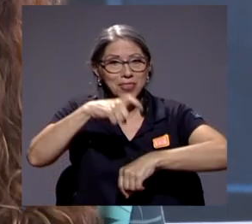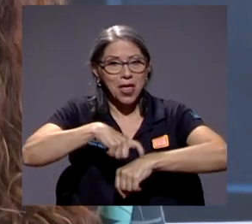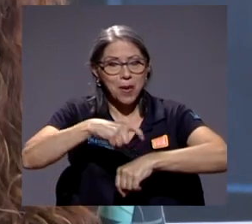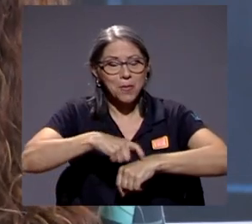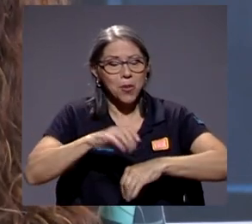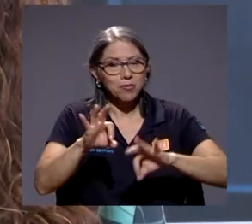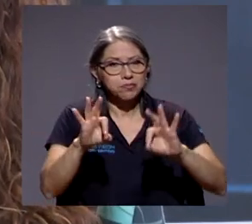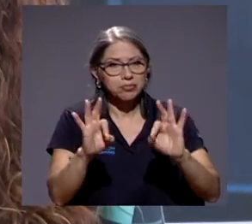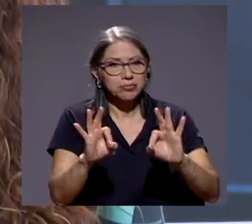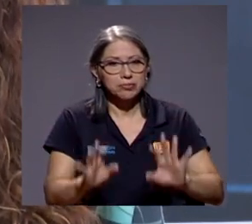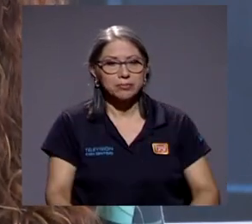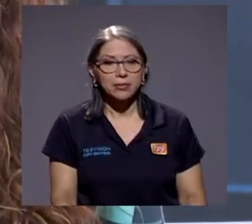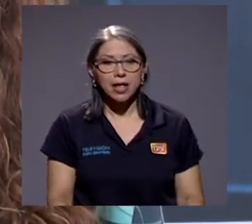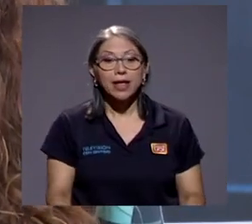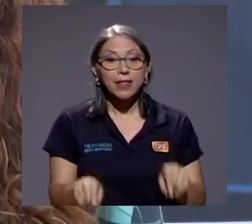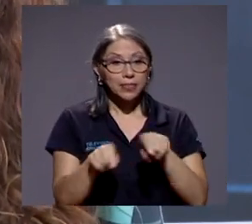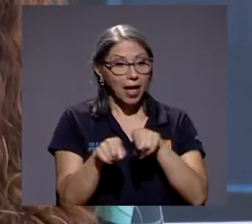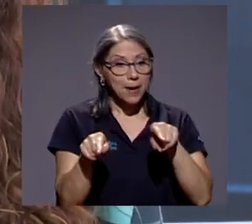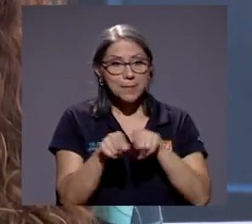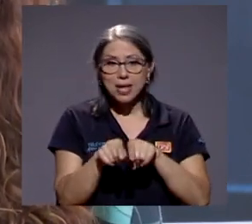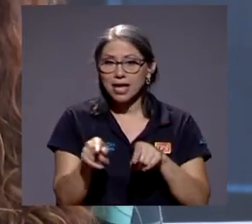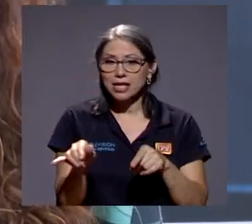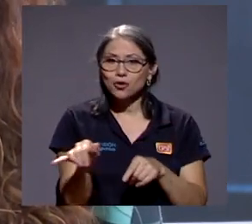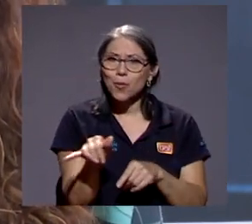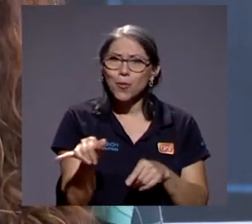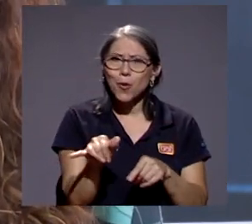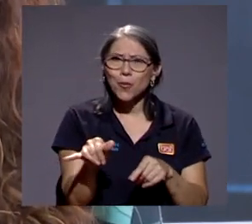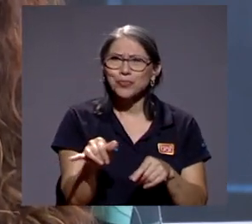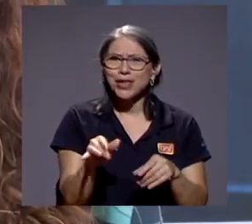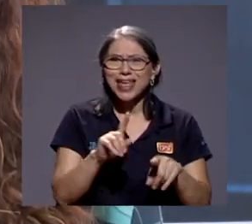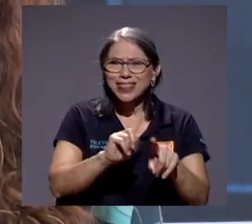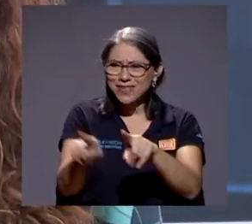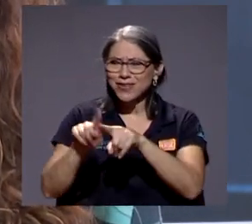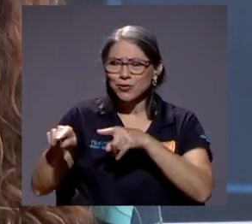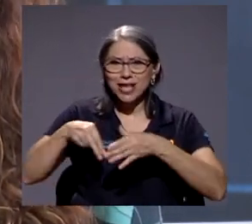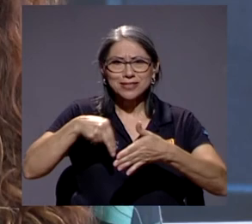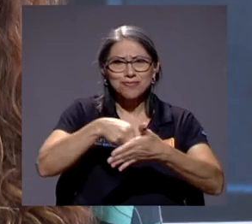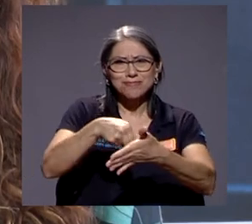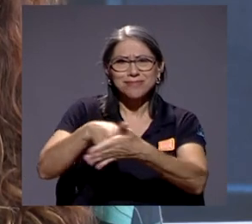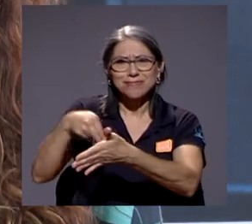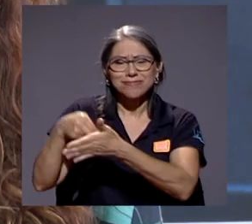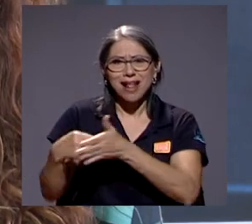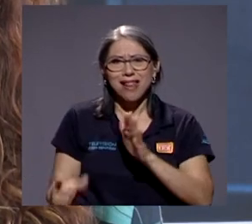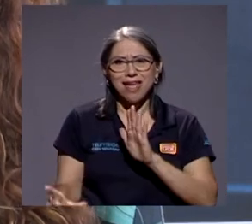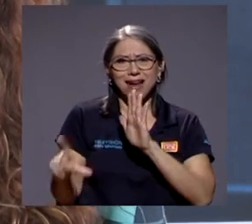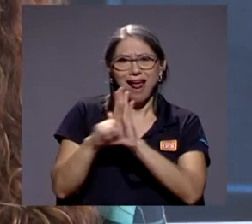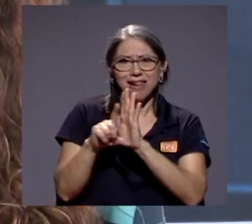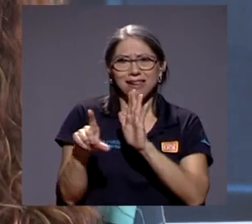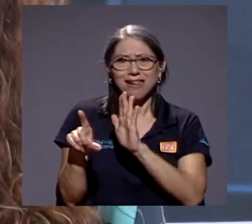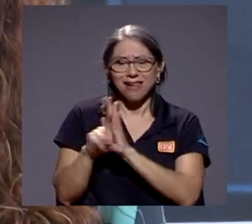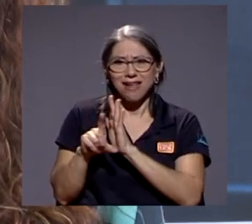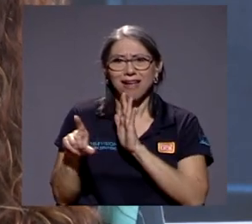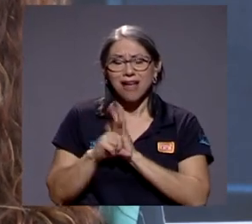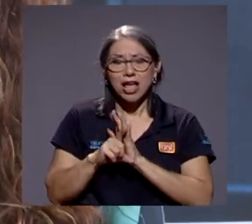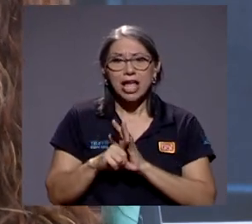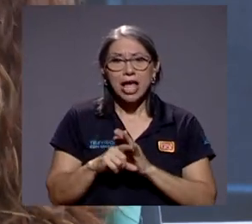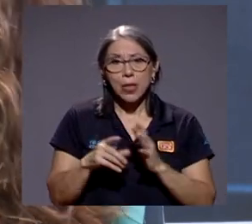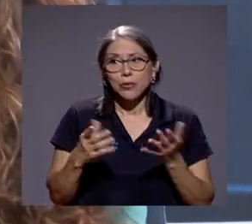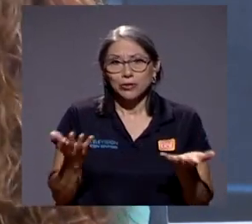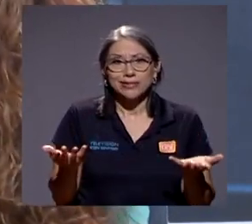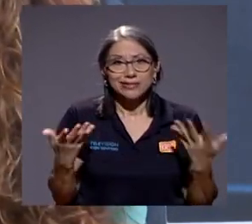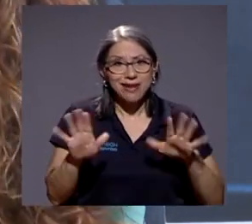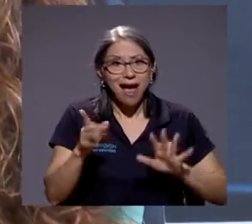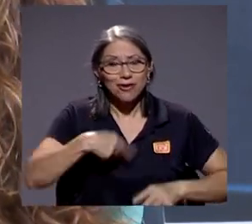también a sortear como todo el entramado legal que podría frenar la ejecución de los recursos entonces hemos venido tomando